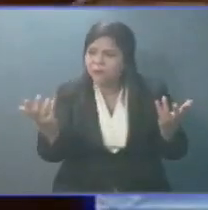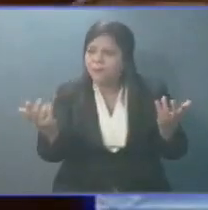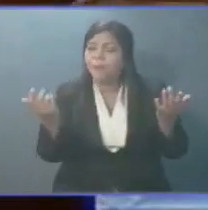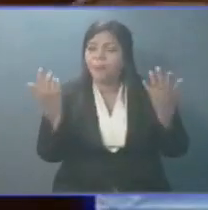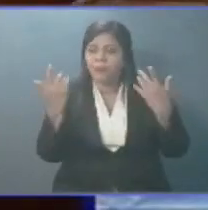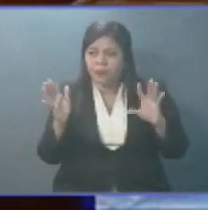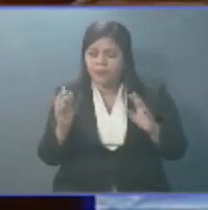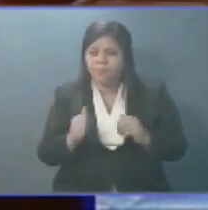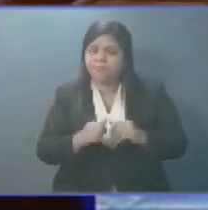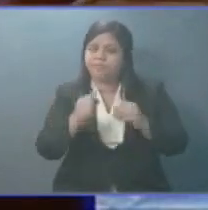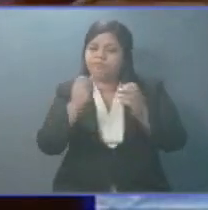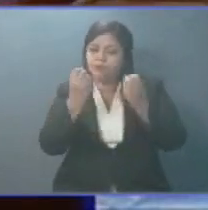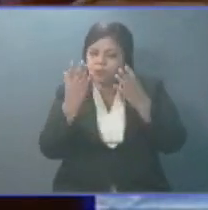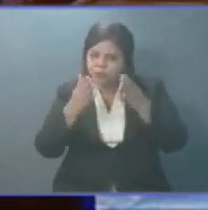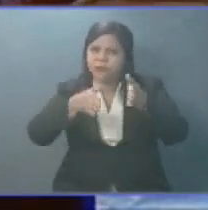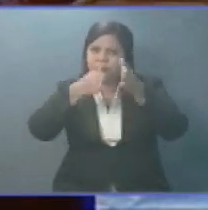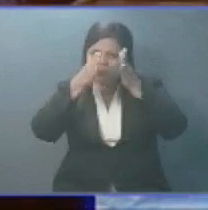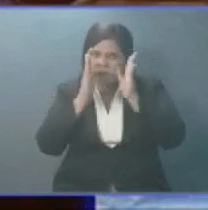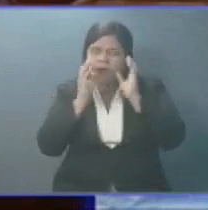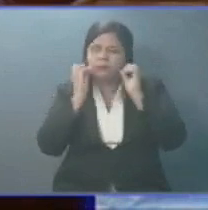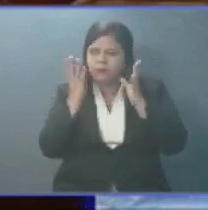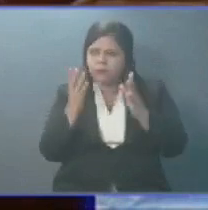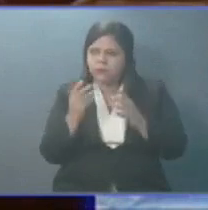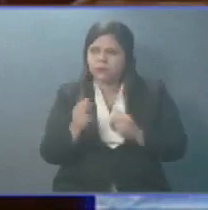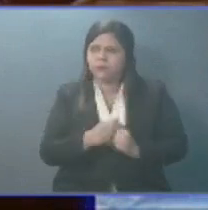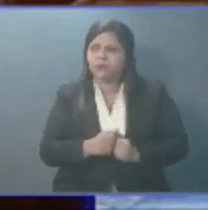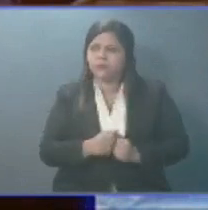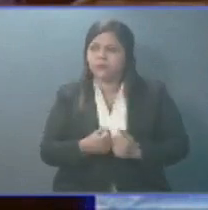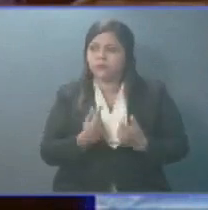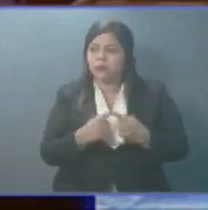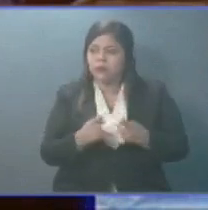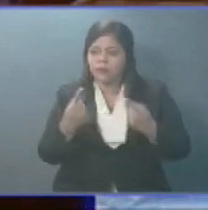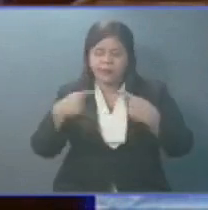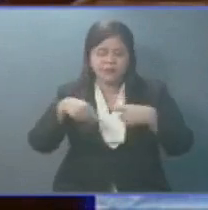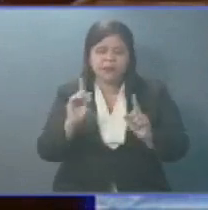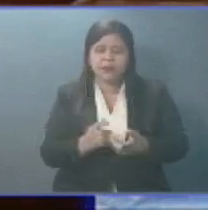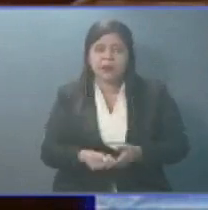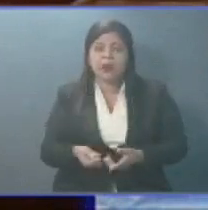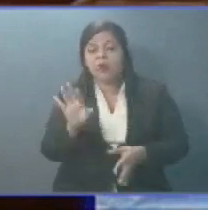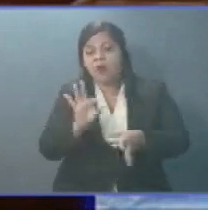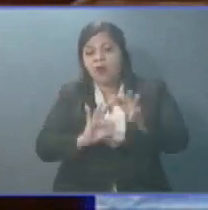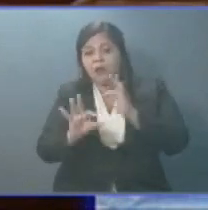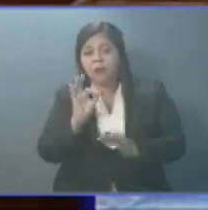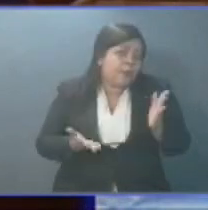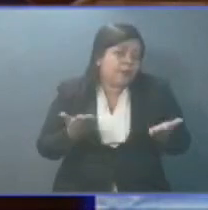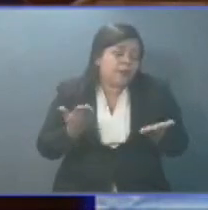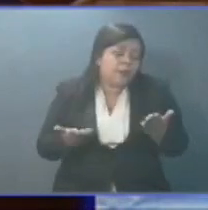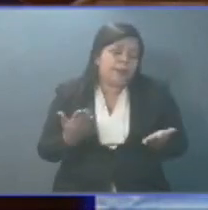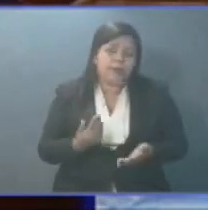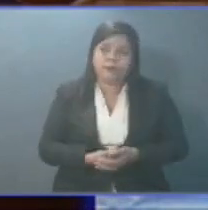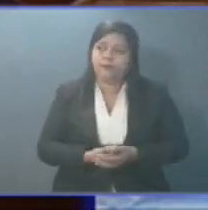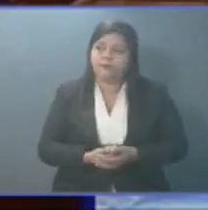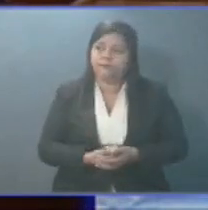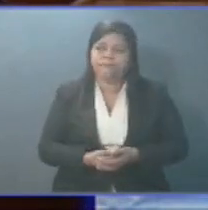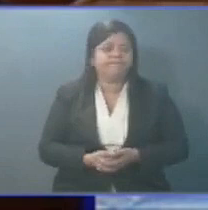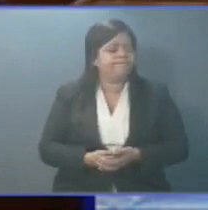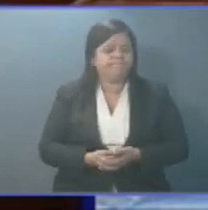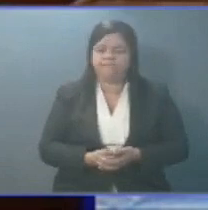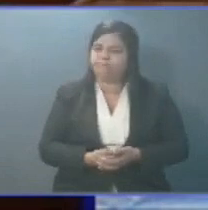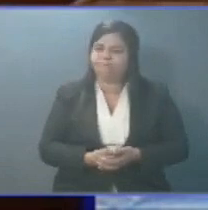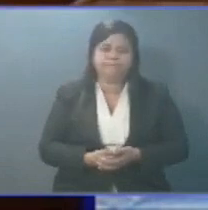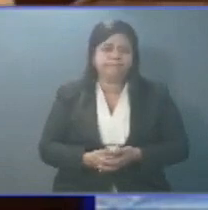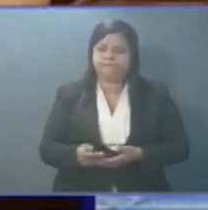que han nuestra atención siguen igual no les pareciera que no les importa los señores de sicán